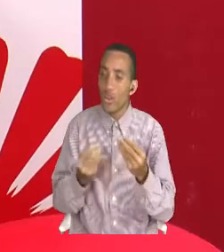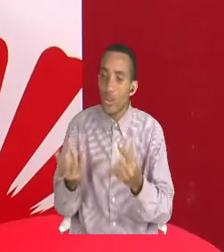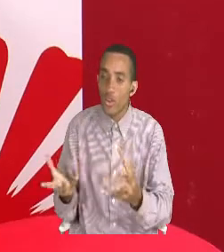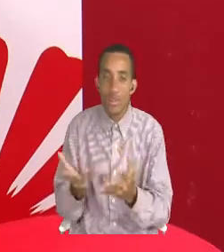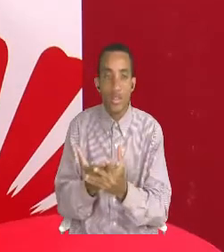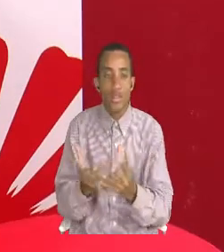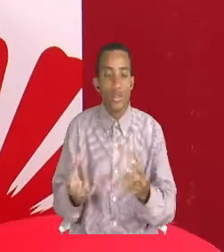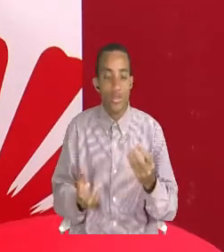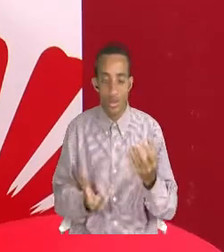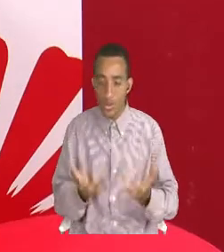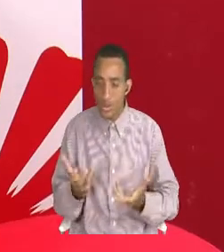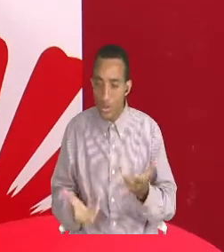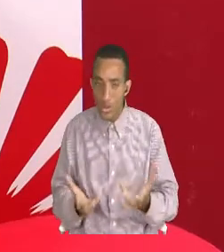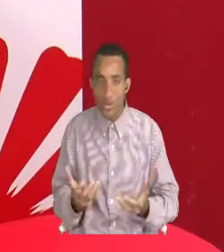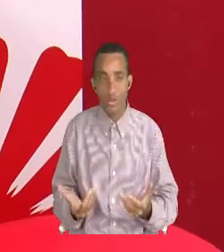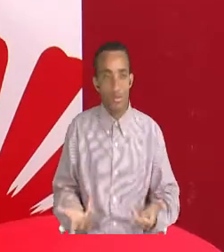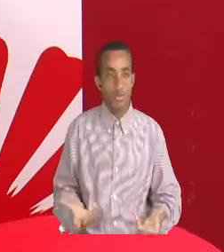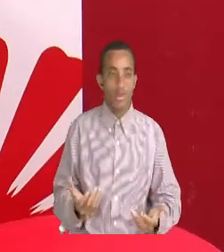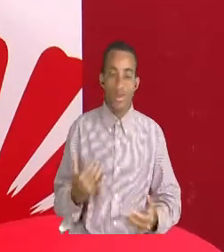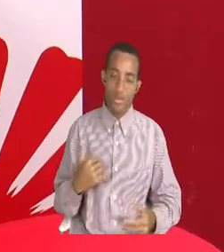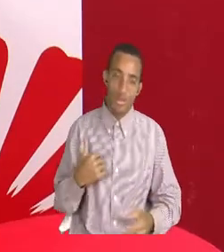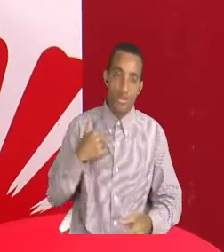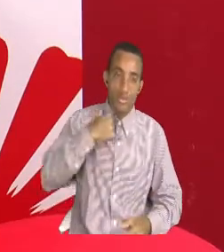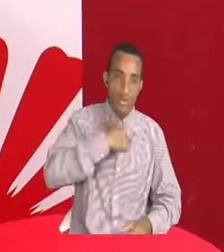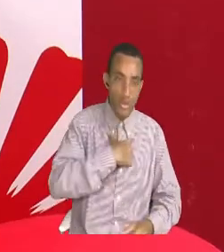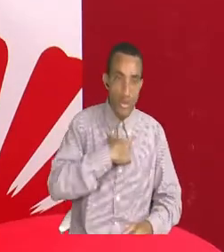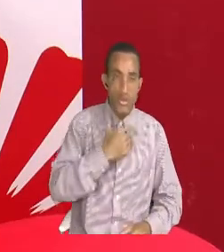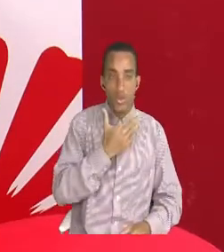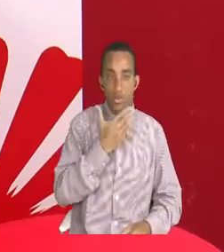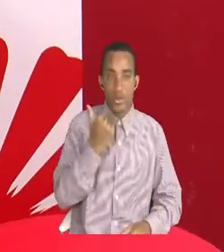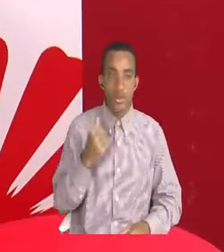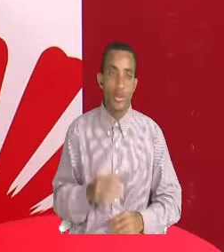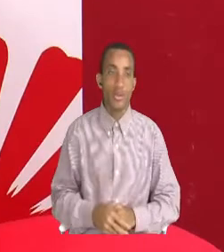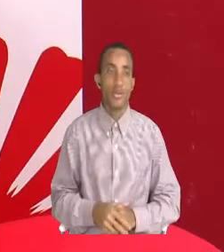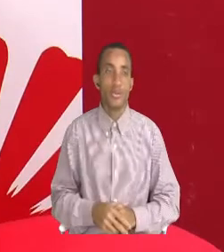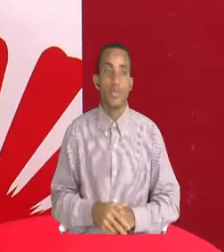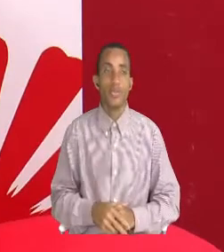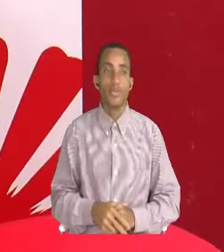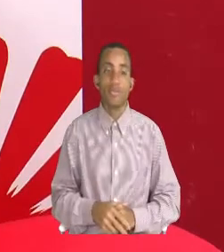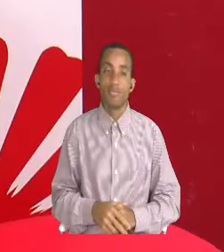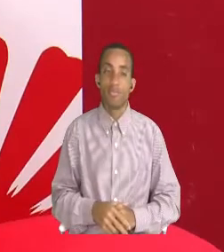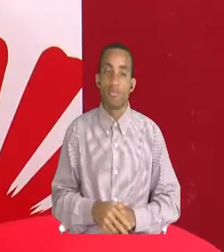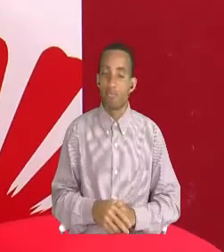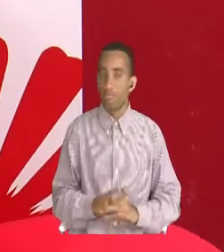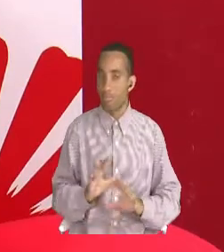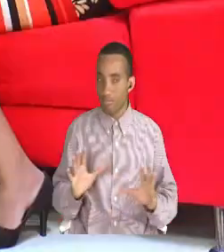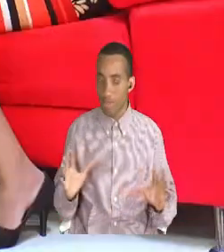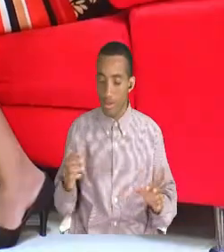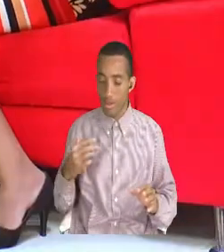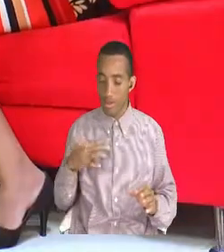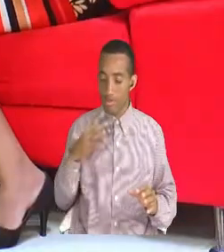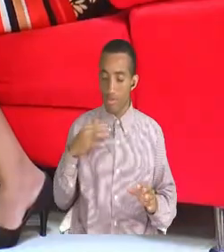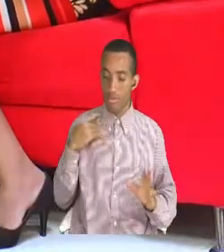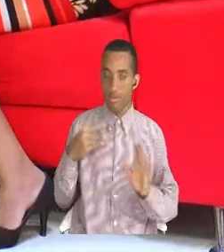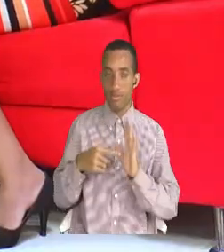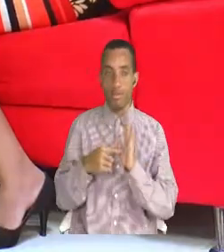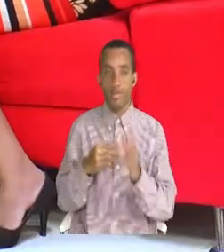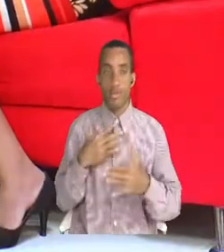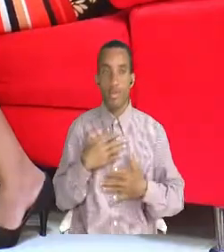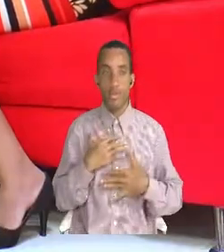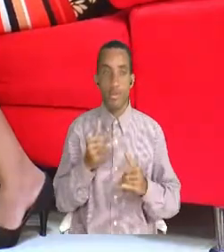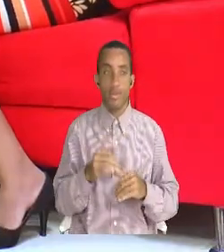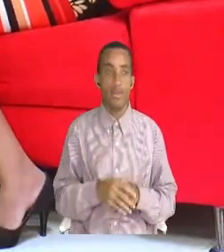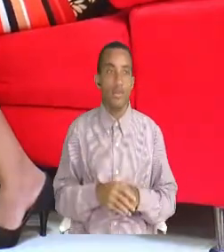por ejemplo, como lo que está diciendo Marcela, un bolso, que es ella la que se lo va a disfrutar, que es ella la que lo va a lucir, que ella la que va a estar súper feliz con sus cosas. Yo